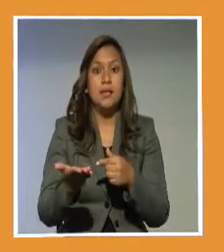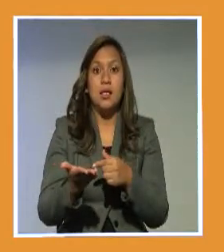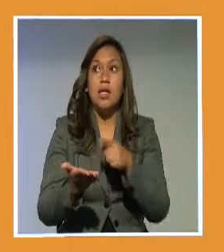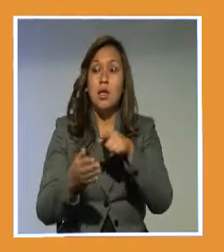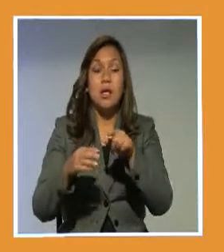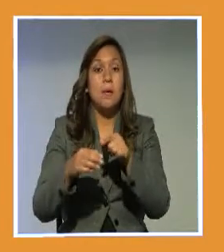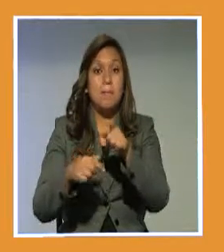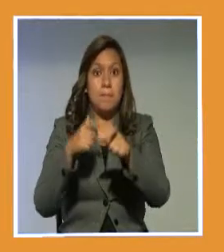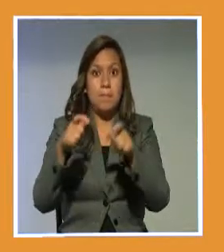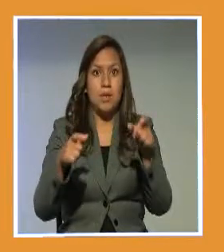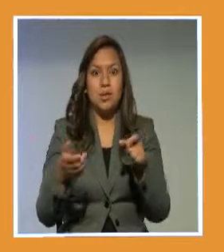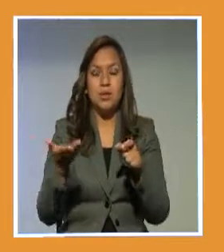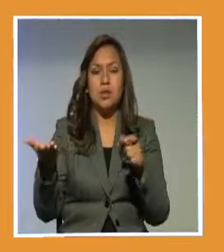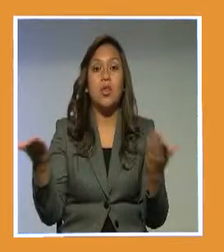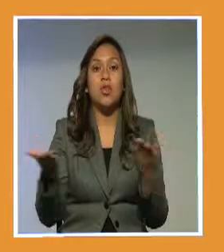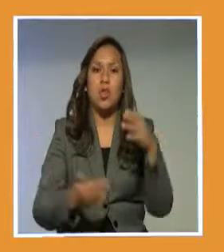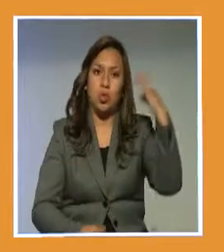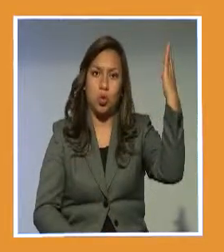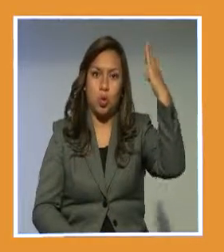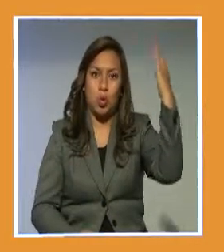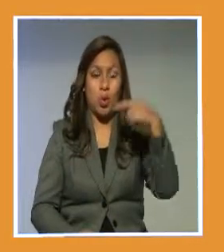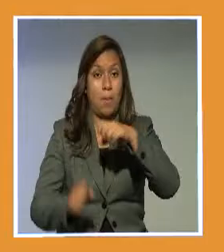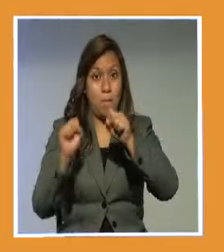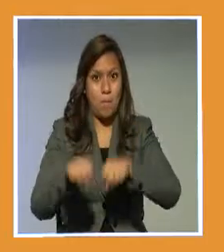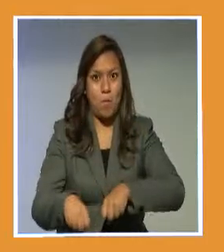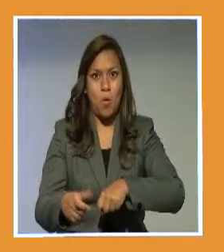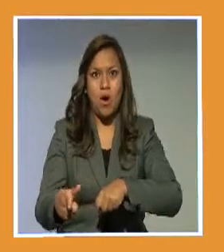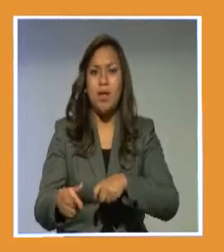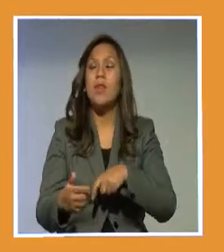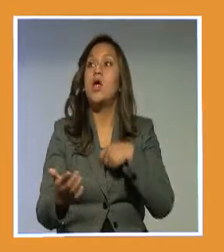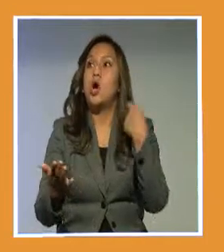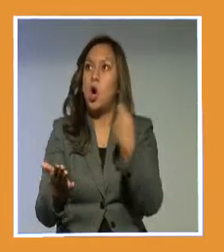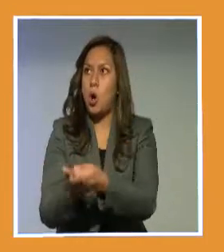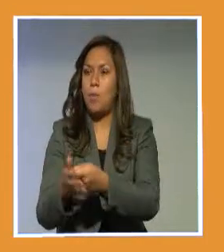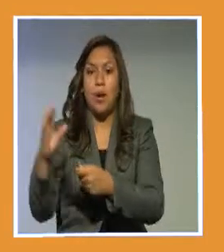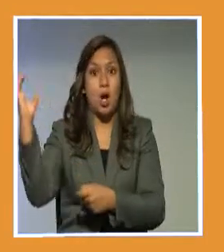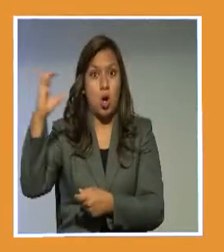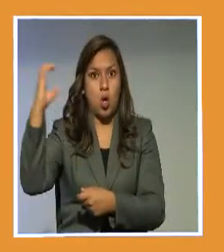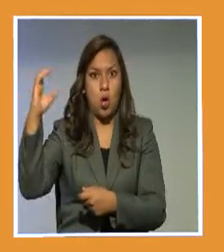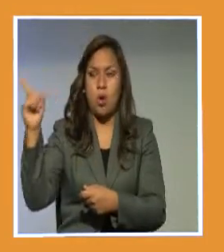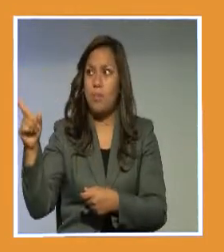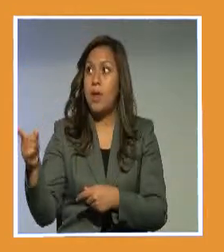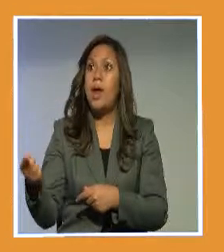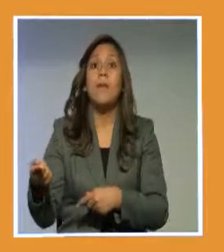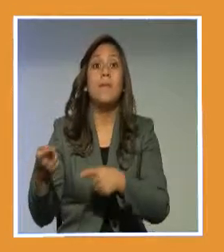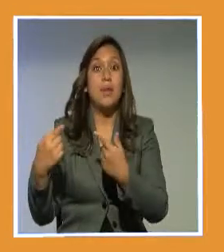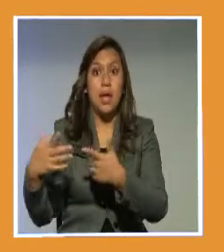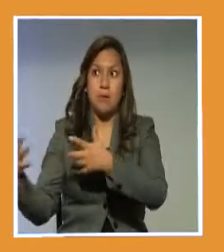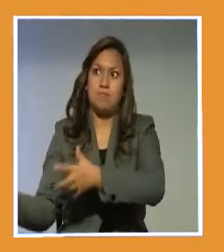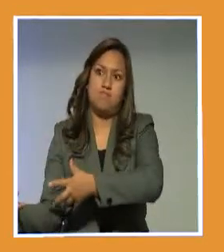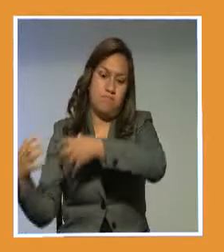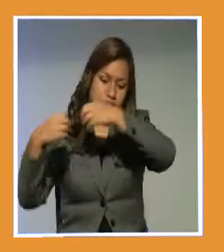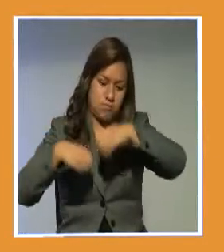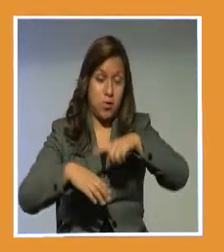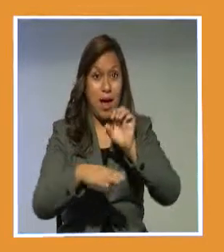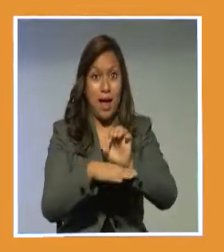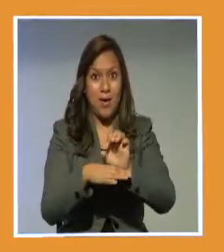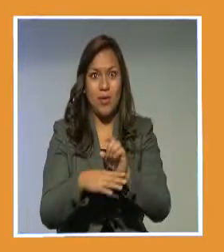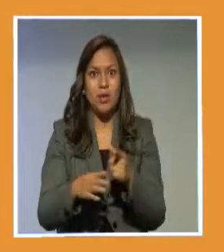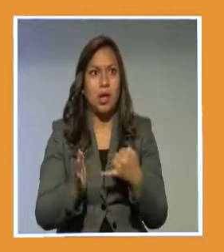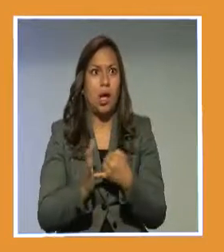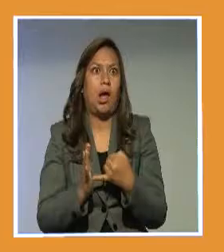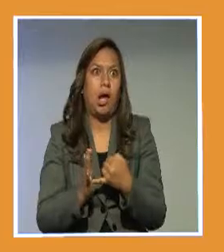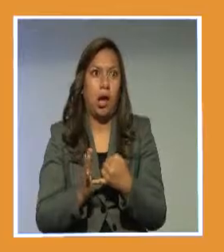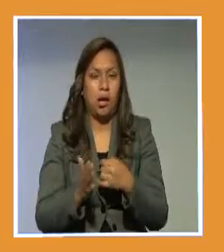Carchi puedan adquirir productos en Colombia sin tener que pagar impuestos de entrada. Entonces, los productos que venden en